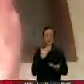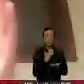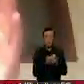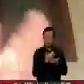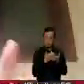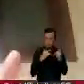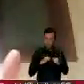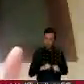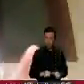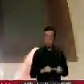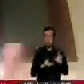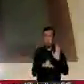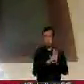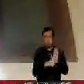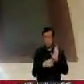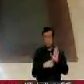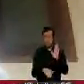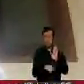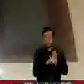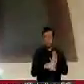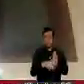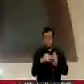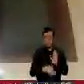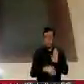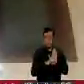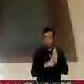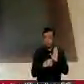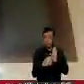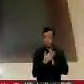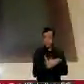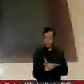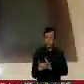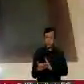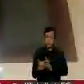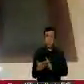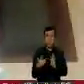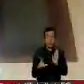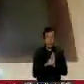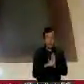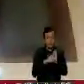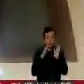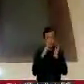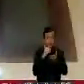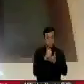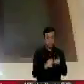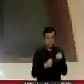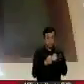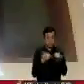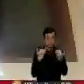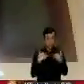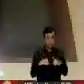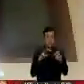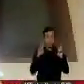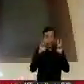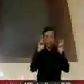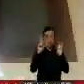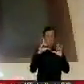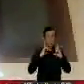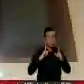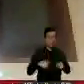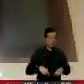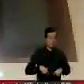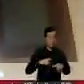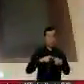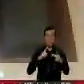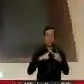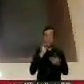economía. Una ley que, si me lo permite, Fabricio, claro, sí, rápidamente, muy simple, que va destinada para el tema de salud, para fortalecer